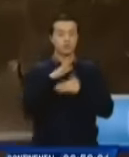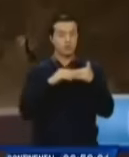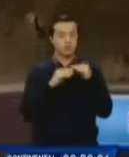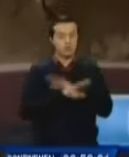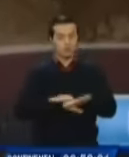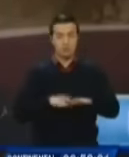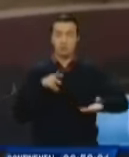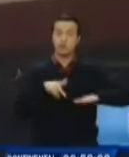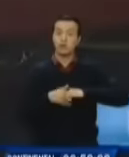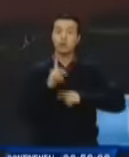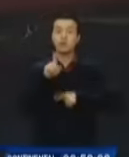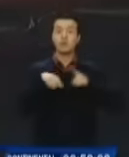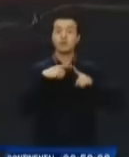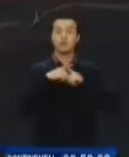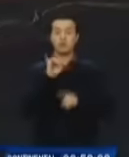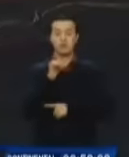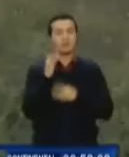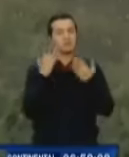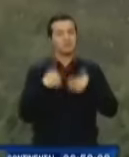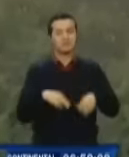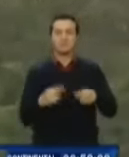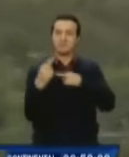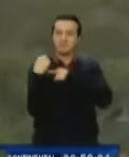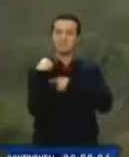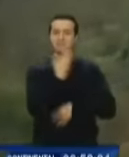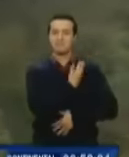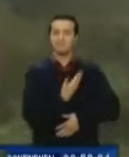Su inauguración este jueves estará a cargo del